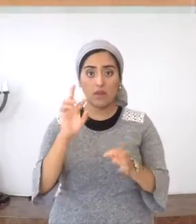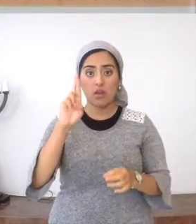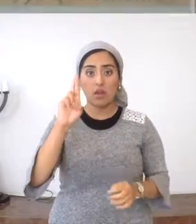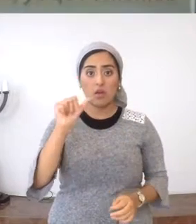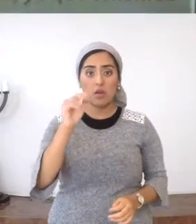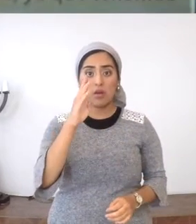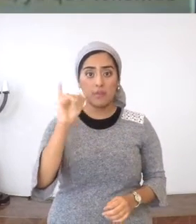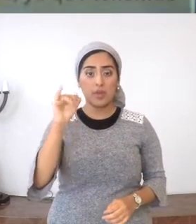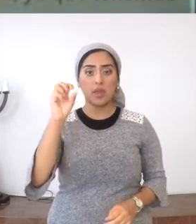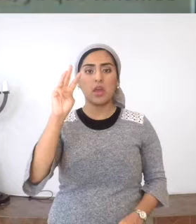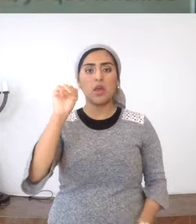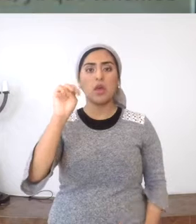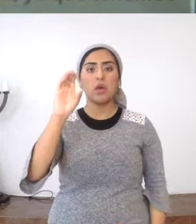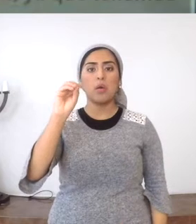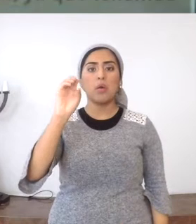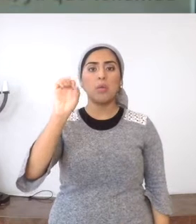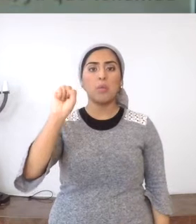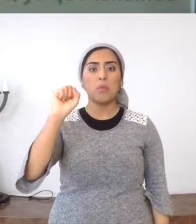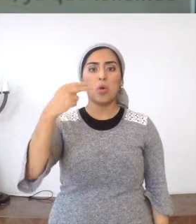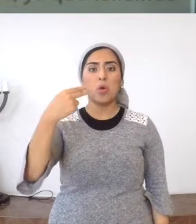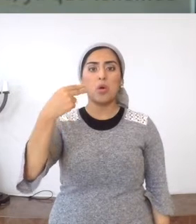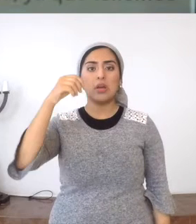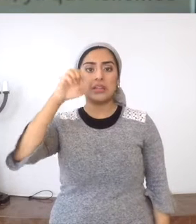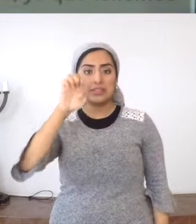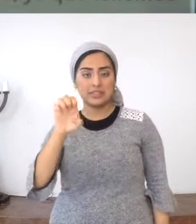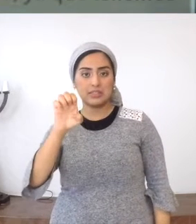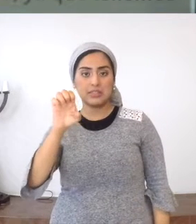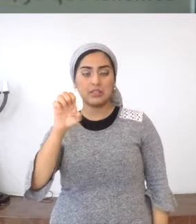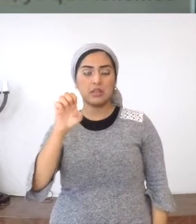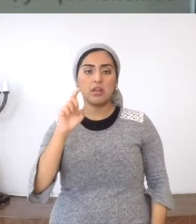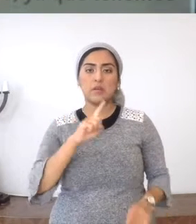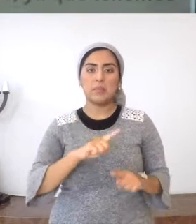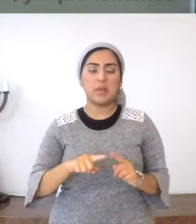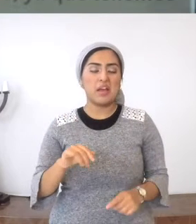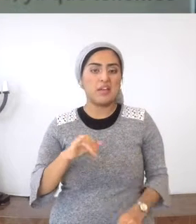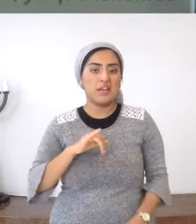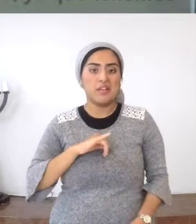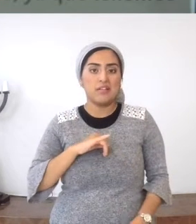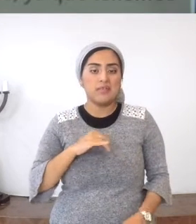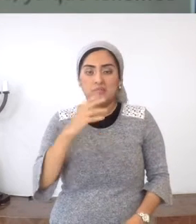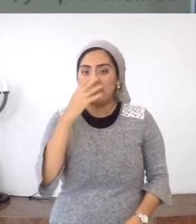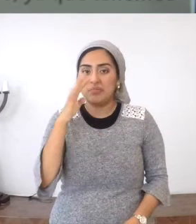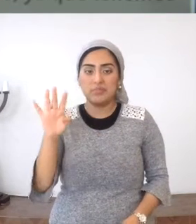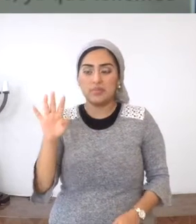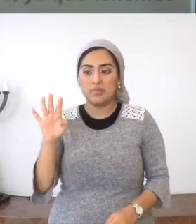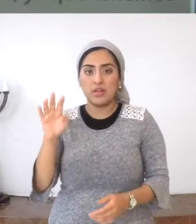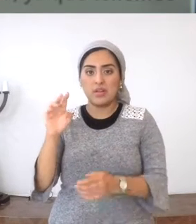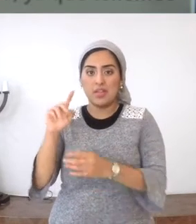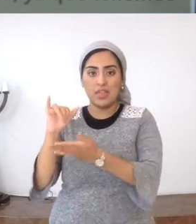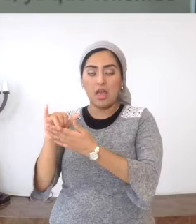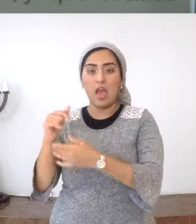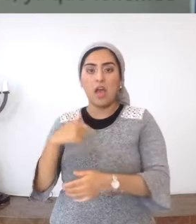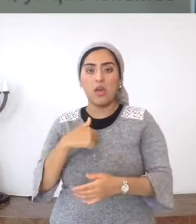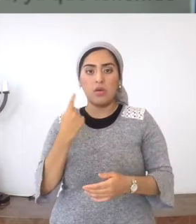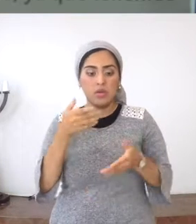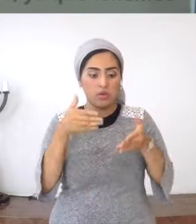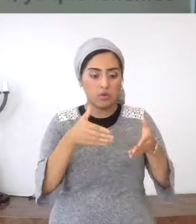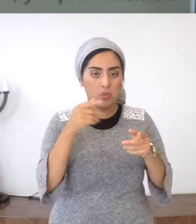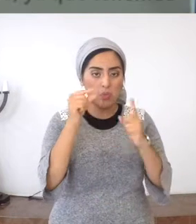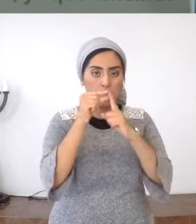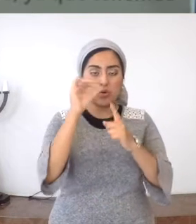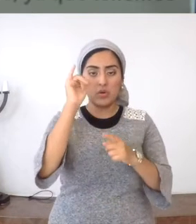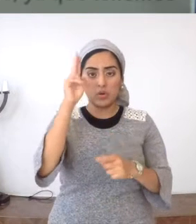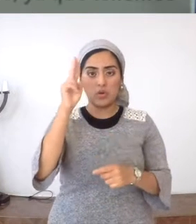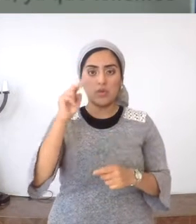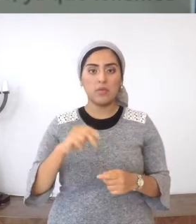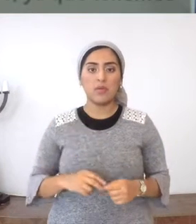Esta ley Es escrita por el Rabino Moshe Ben Maimon Conocido como Maimonides Pero a mi no me interesa Más que la palabra